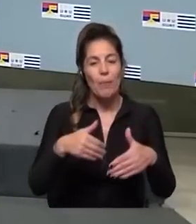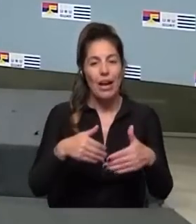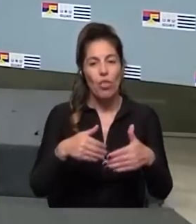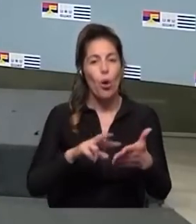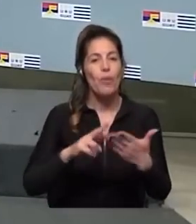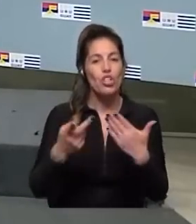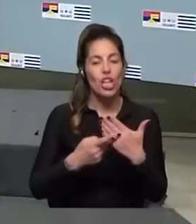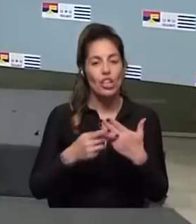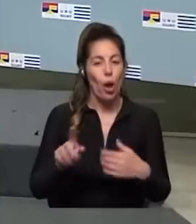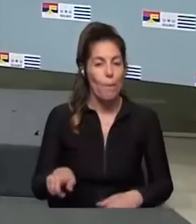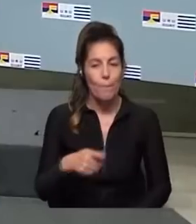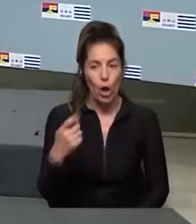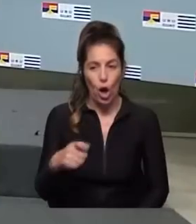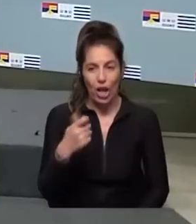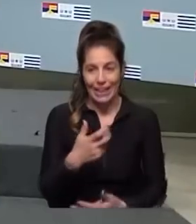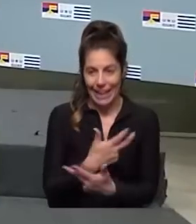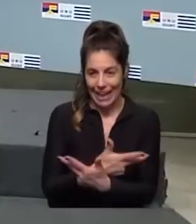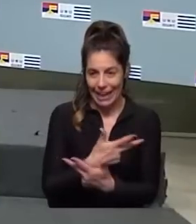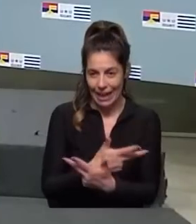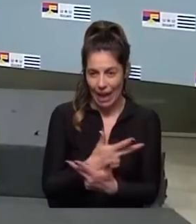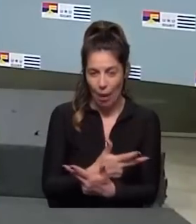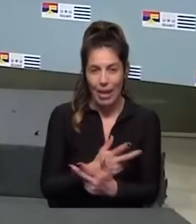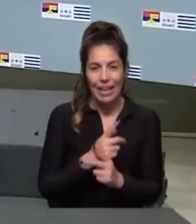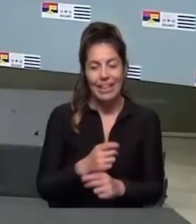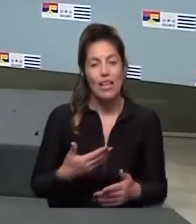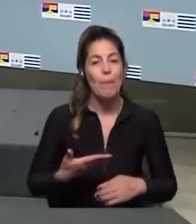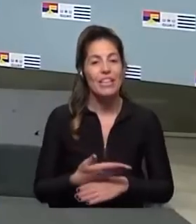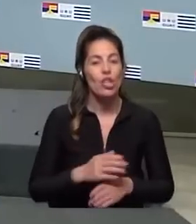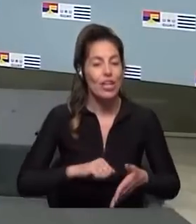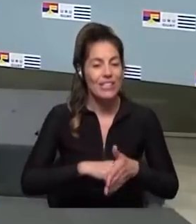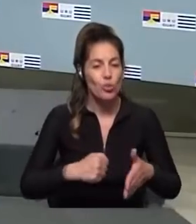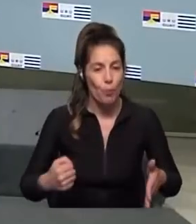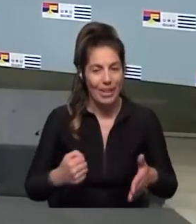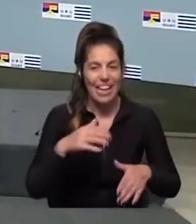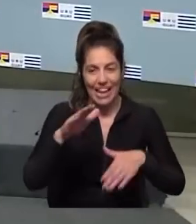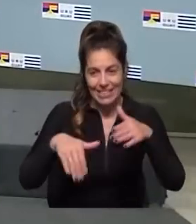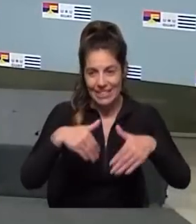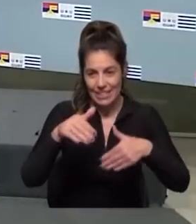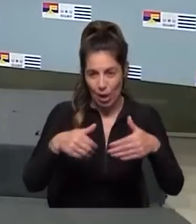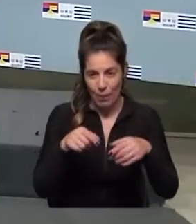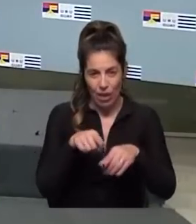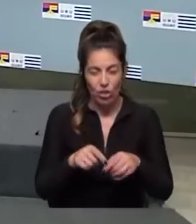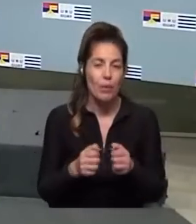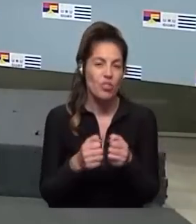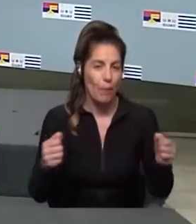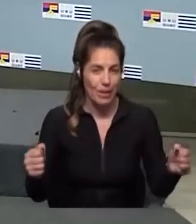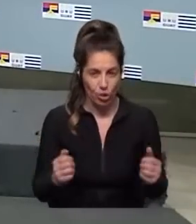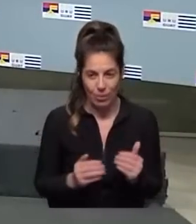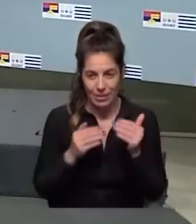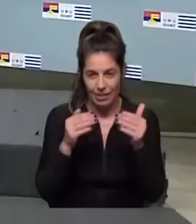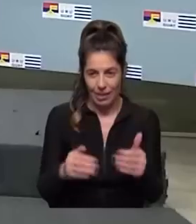Portland que tiene ancap y que está en licitación y que se ha pedido que se suspenda esta licitación Así que estaremos ampliando unos minutos nomás